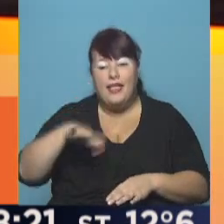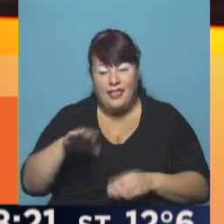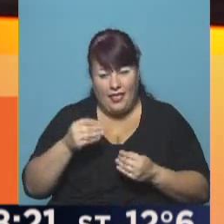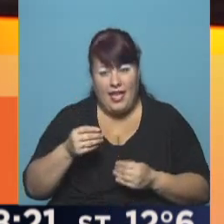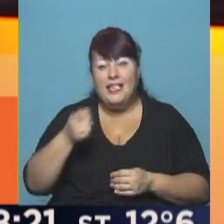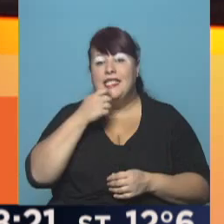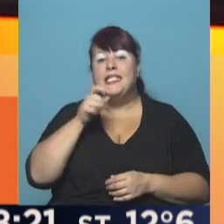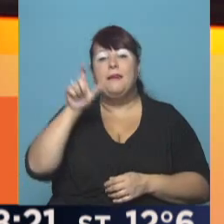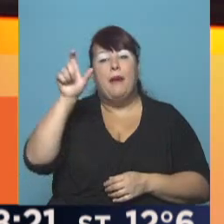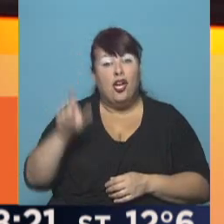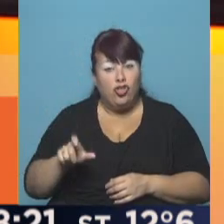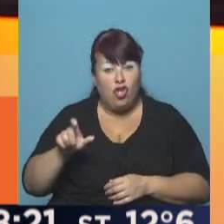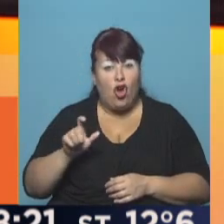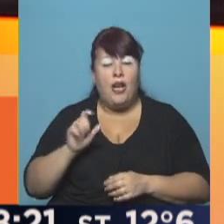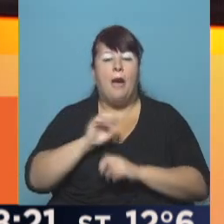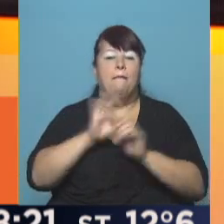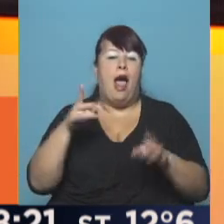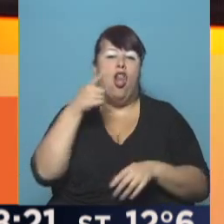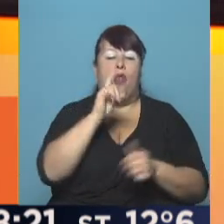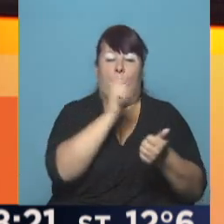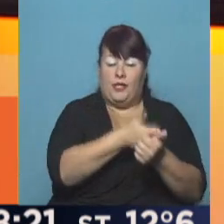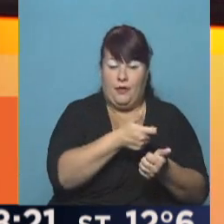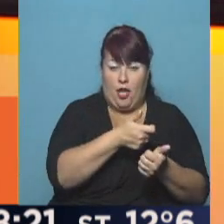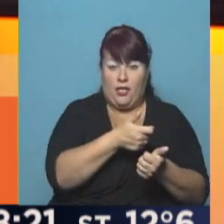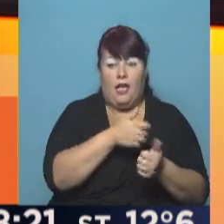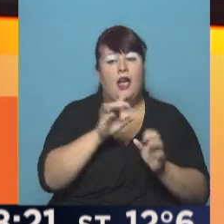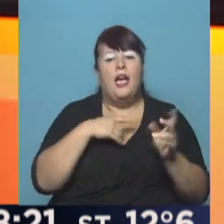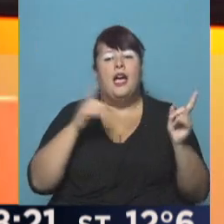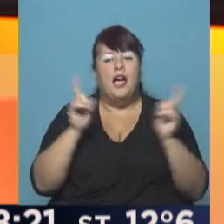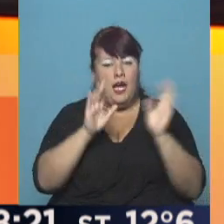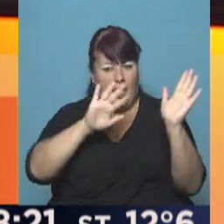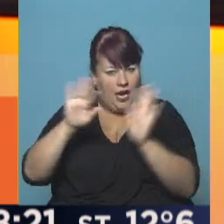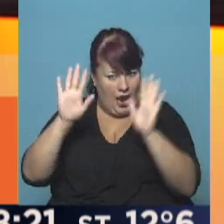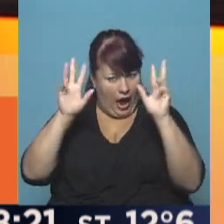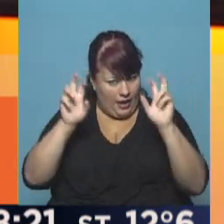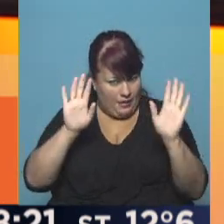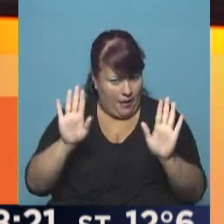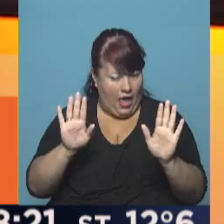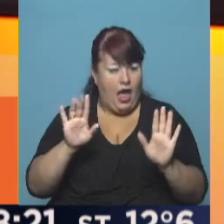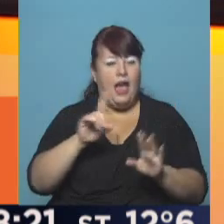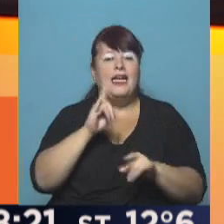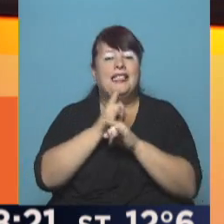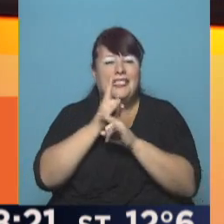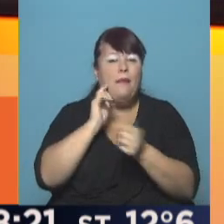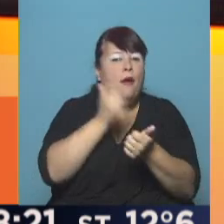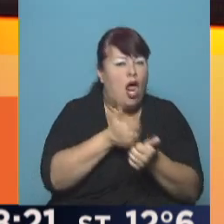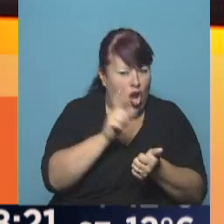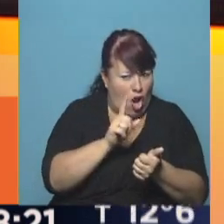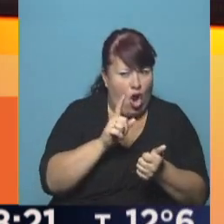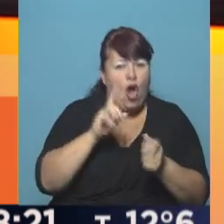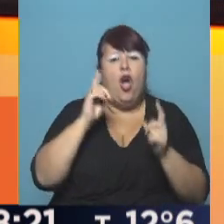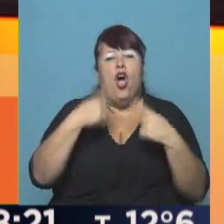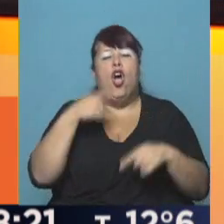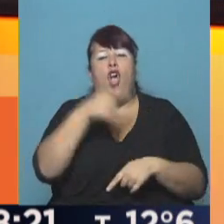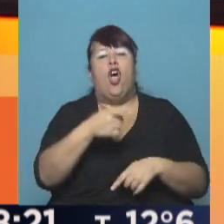que quien comete un delito contra la integridad sexual, y acá quiero hacer un paréntesis, no siempre una violación, porque delitos